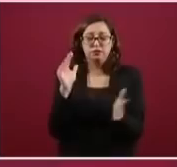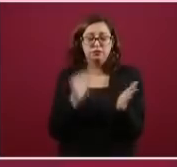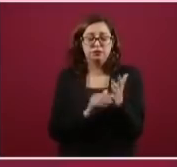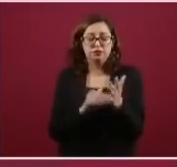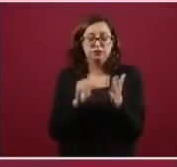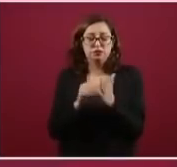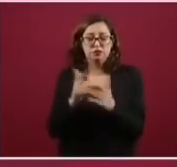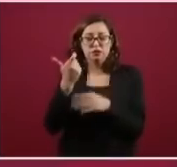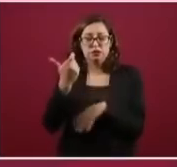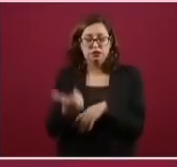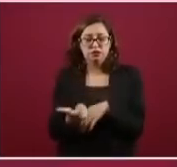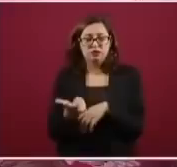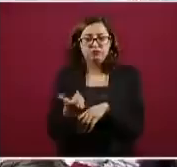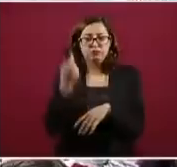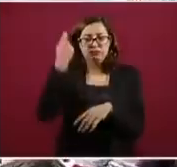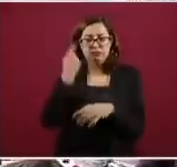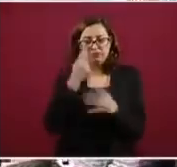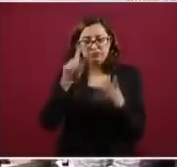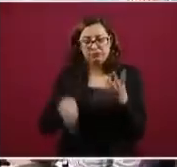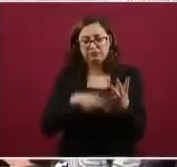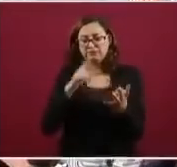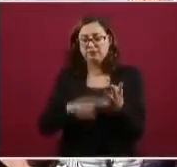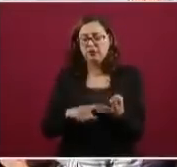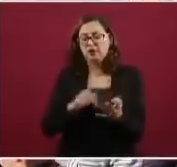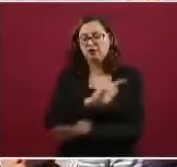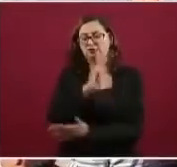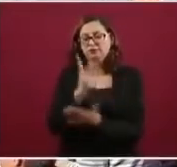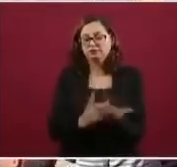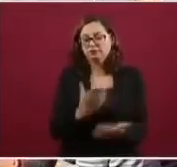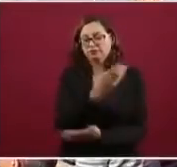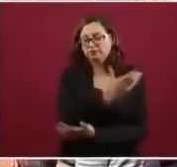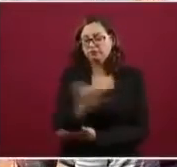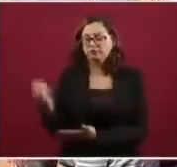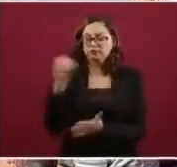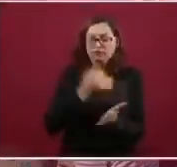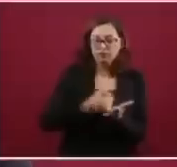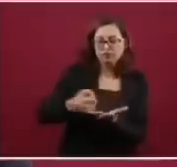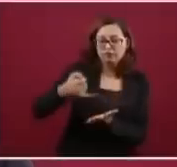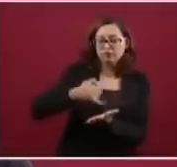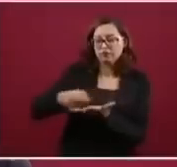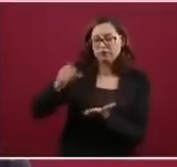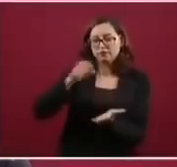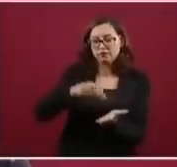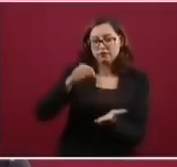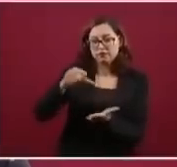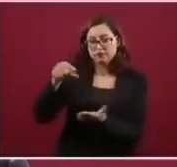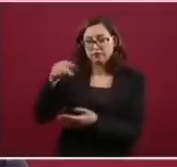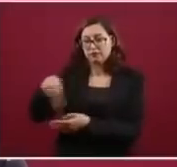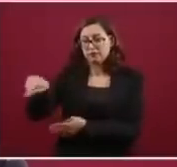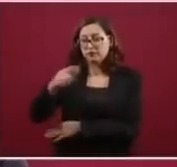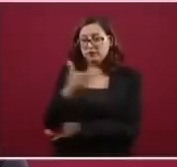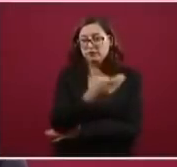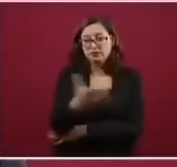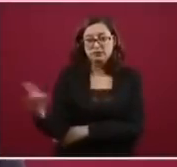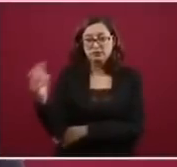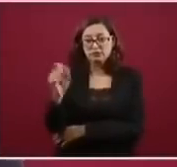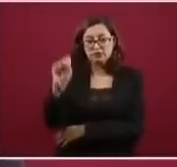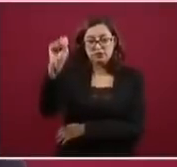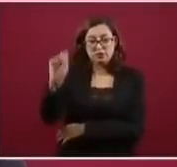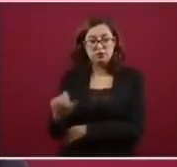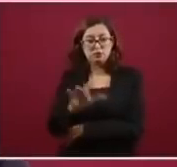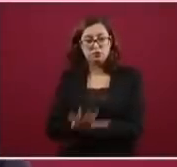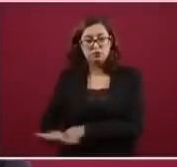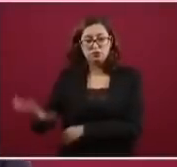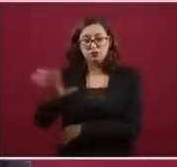millones de pesos el programa de sembrando vidas que está fundamentalmente orientado a las zonas rurales campesinas del sur del país